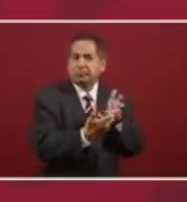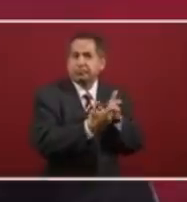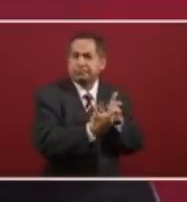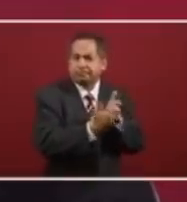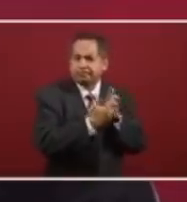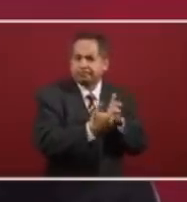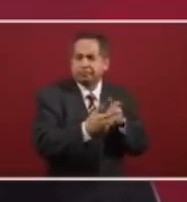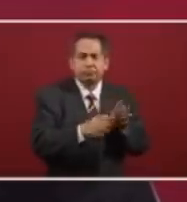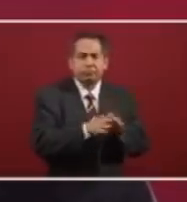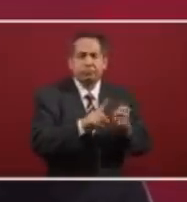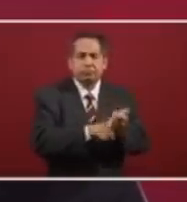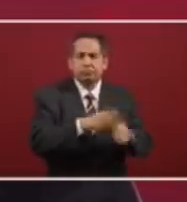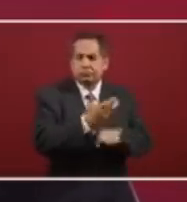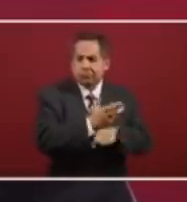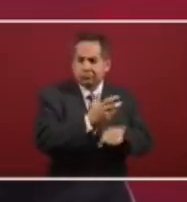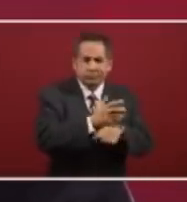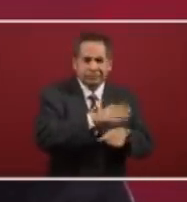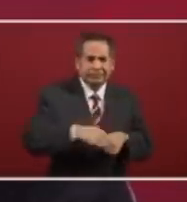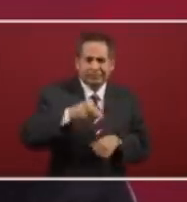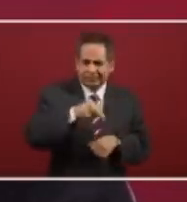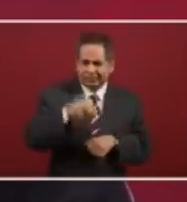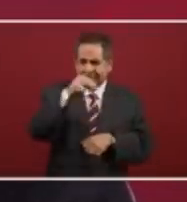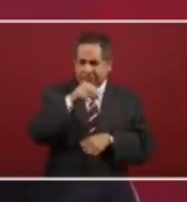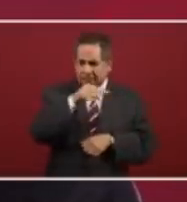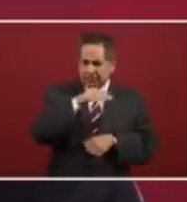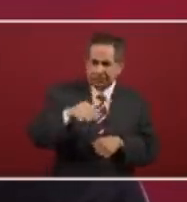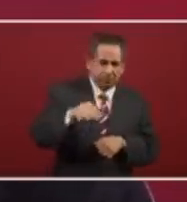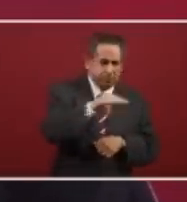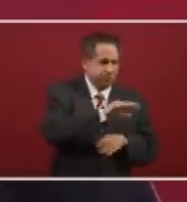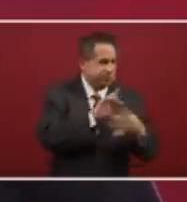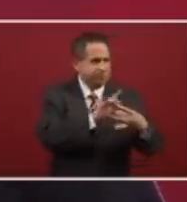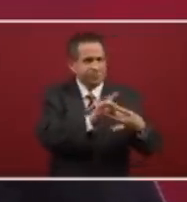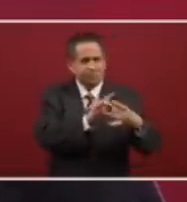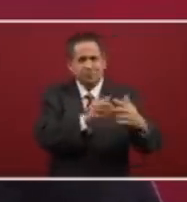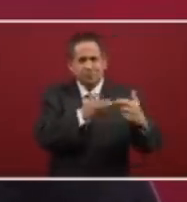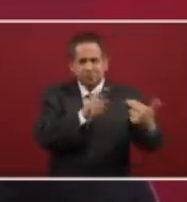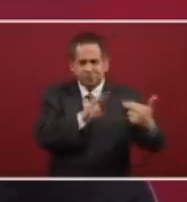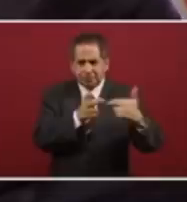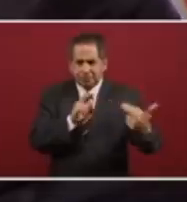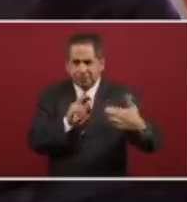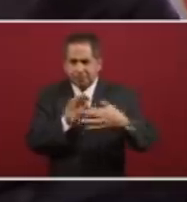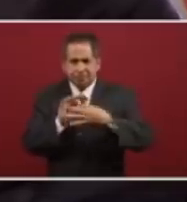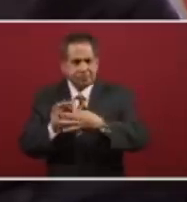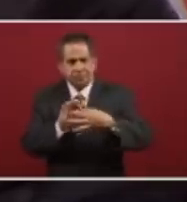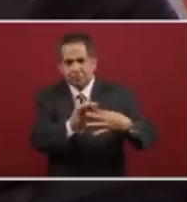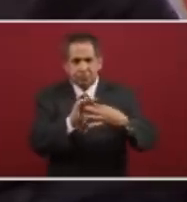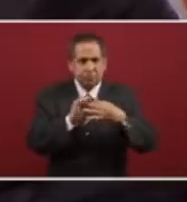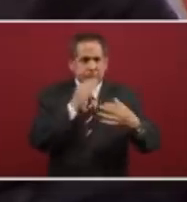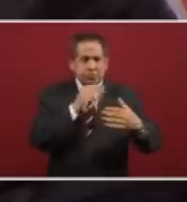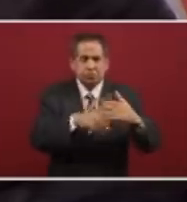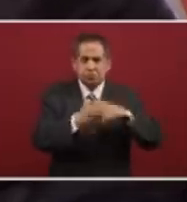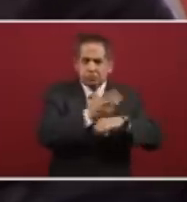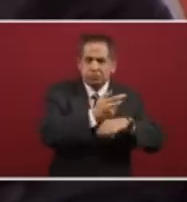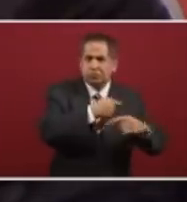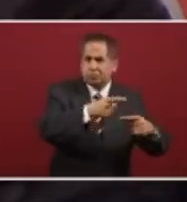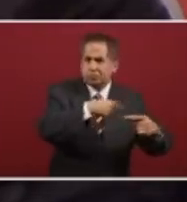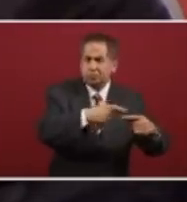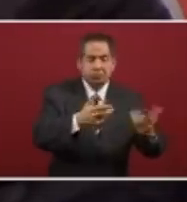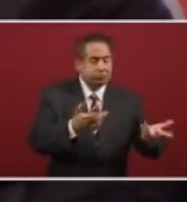todo lo que es el norte hay muy buena comunicación